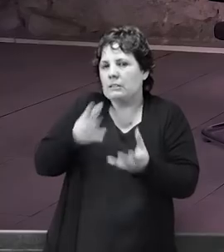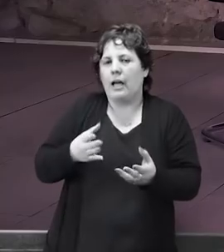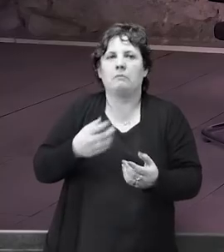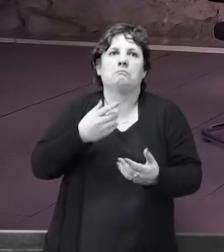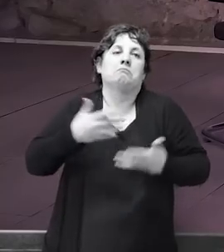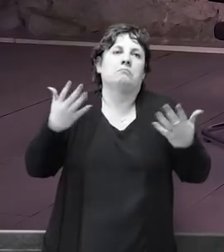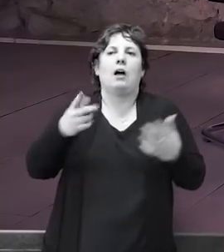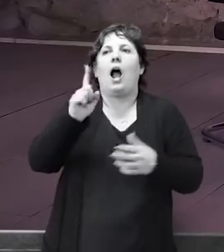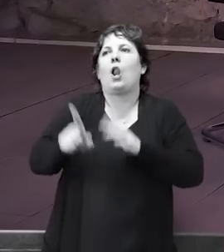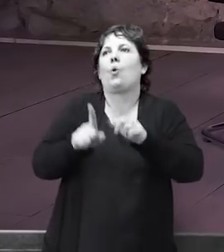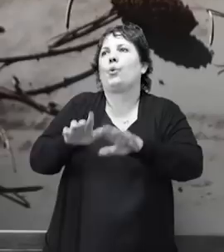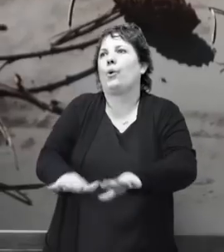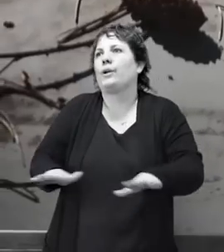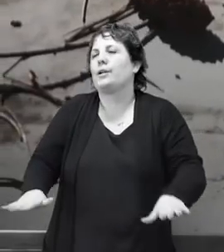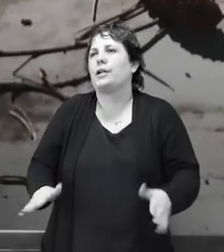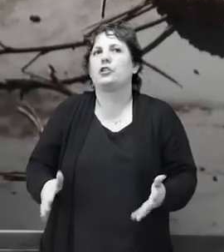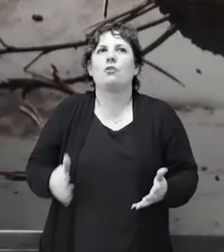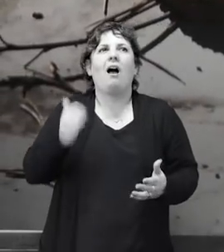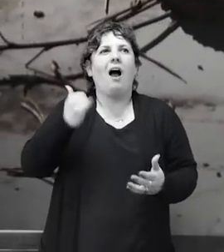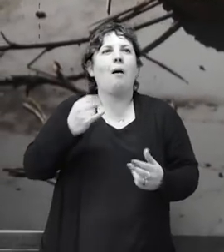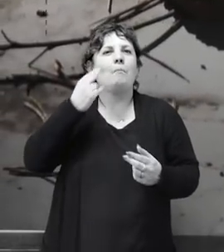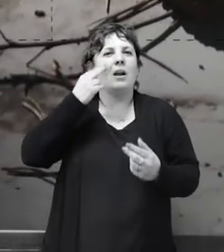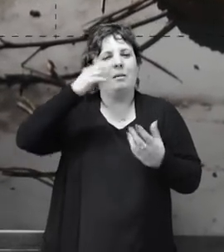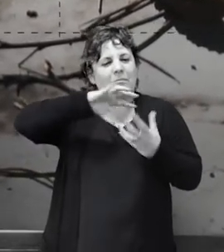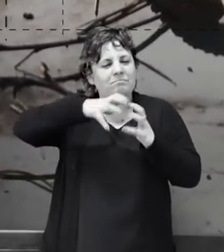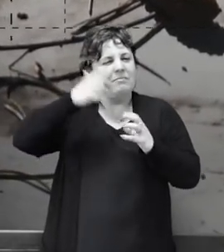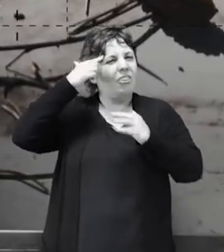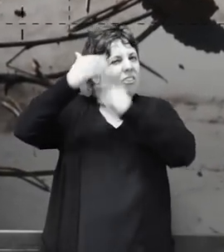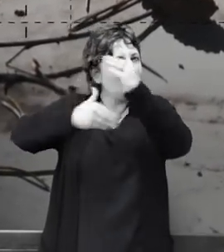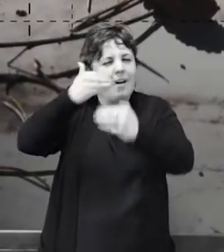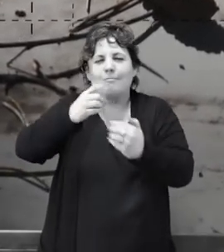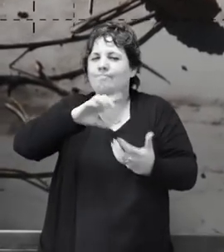ejemplo, niños con algún trastorno generalizado de desarrollo,